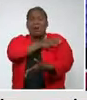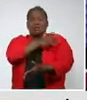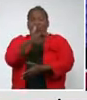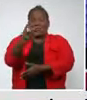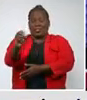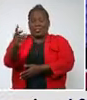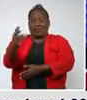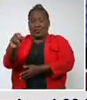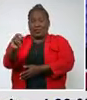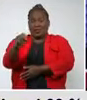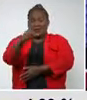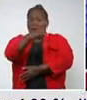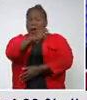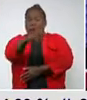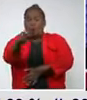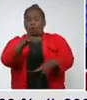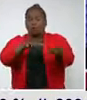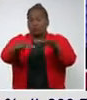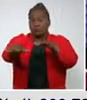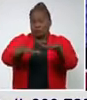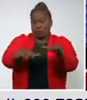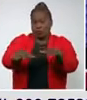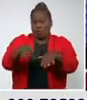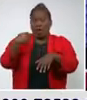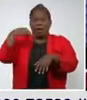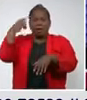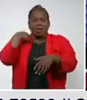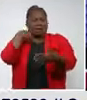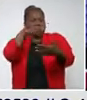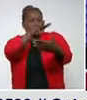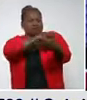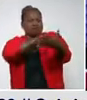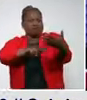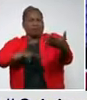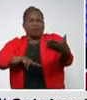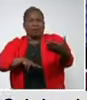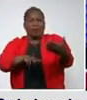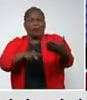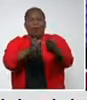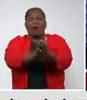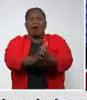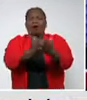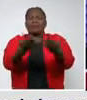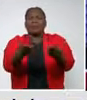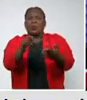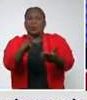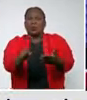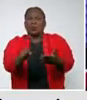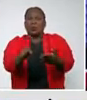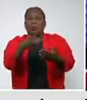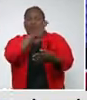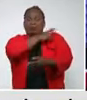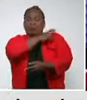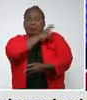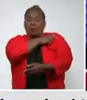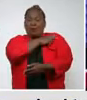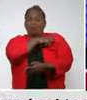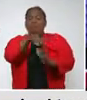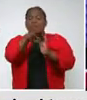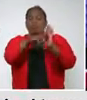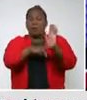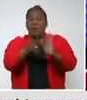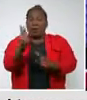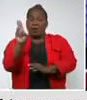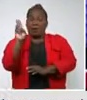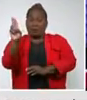sí veíamos un artículo que se publicó del director ejecutivo del programa de emergencia